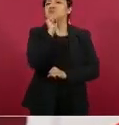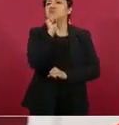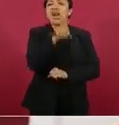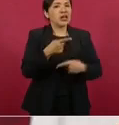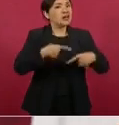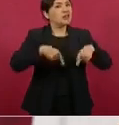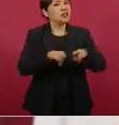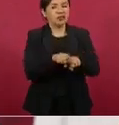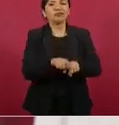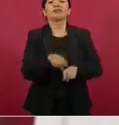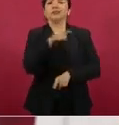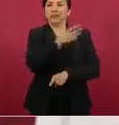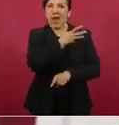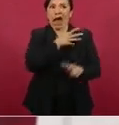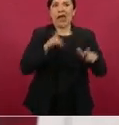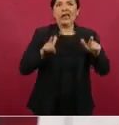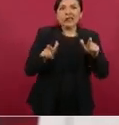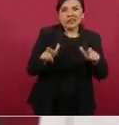Ahí andan